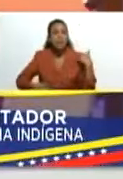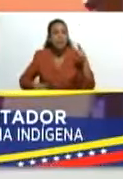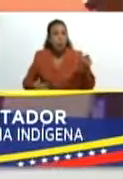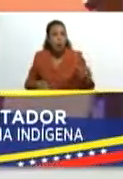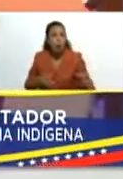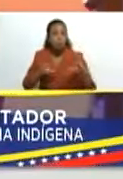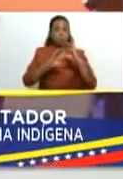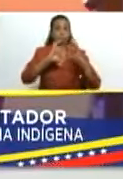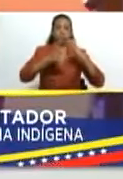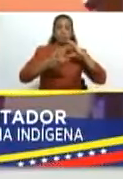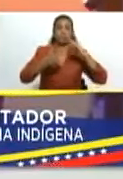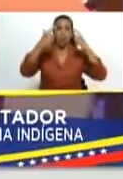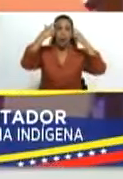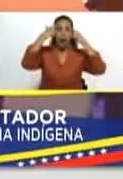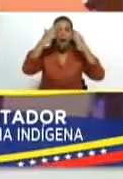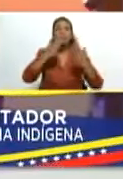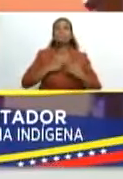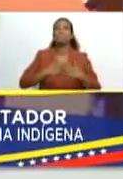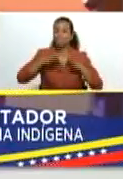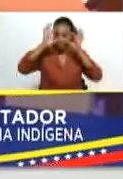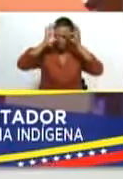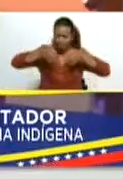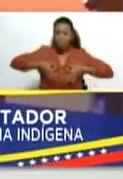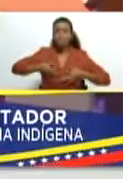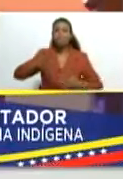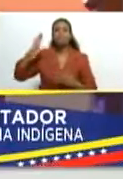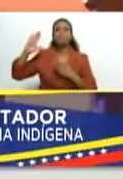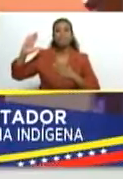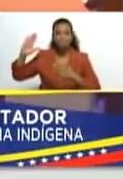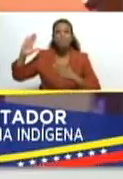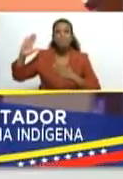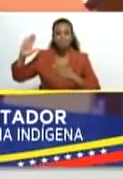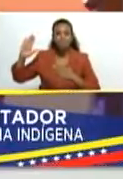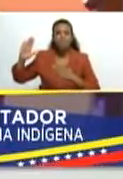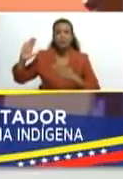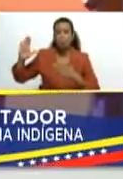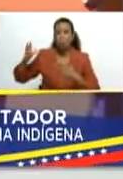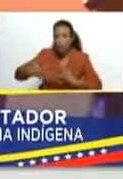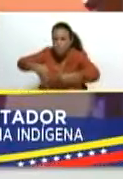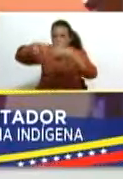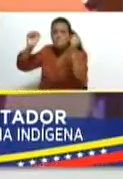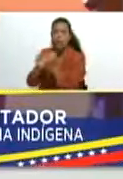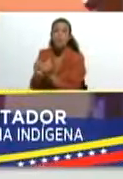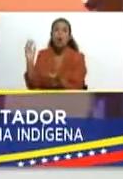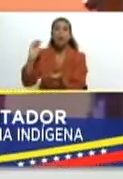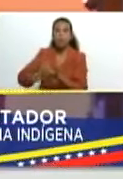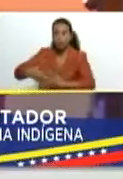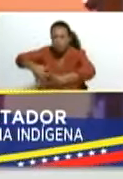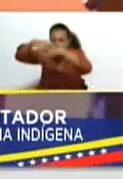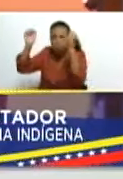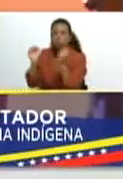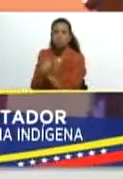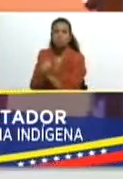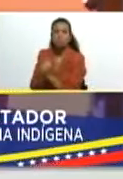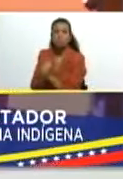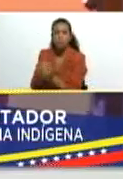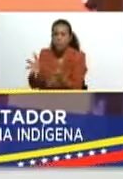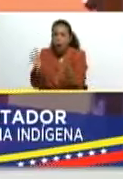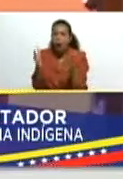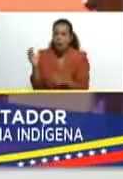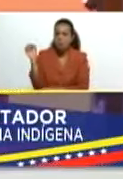Y entonces se comprometió y le dijo: Petión, nosotros vamos a la guerra otra vez, vamos a la